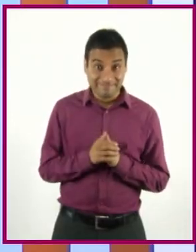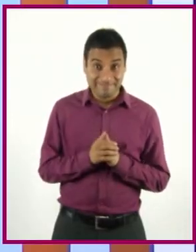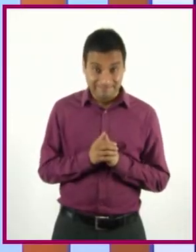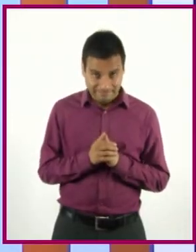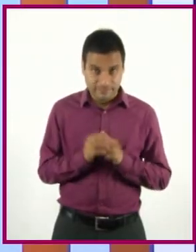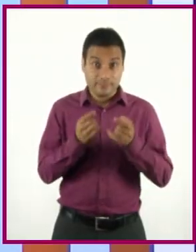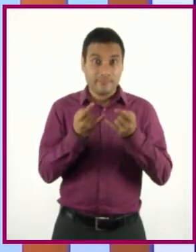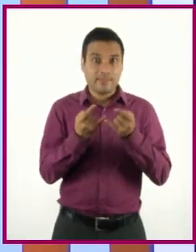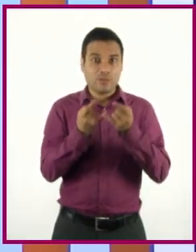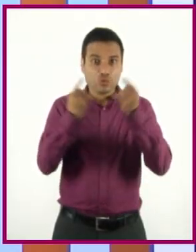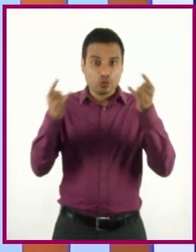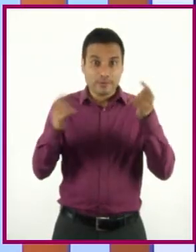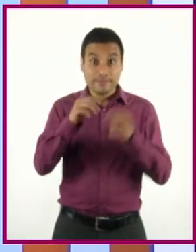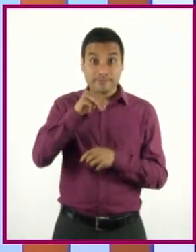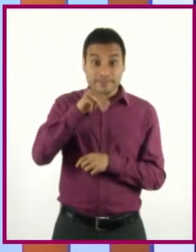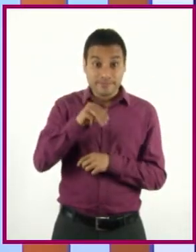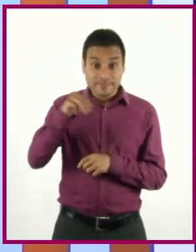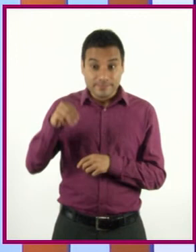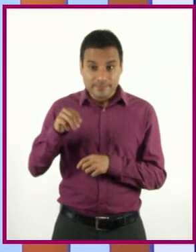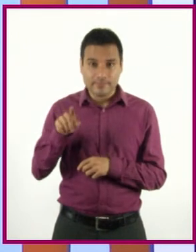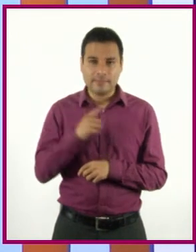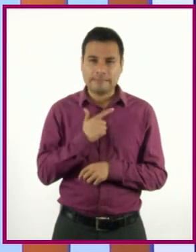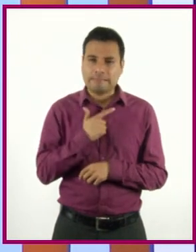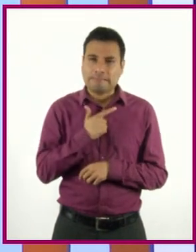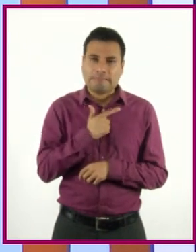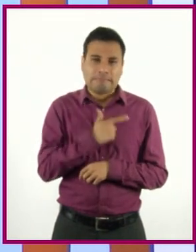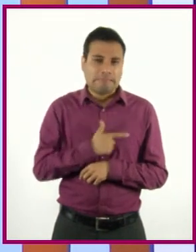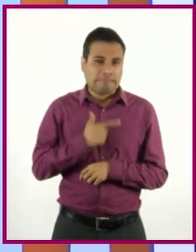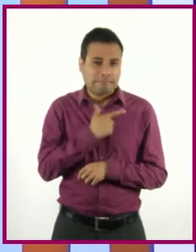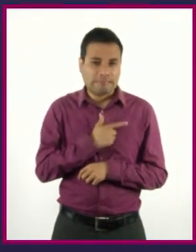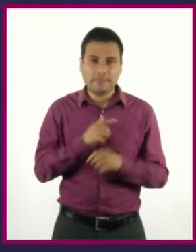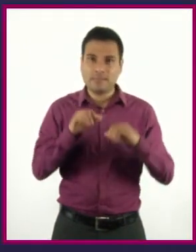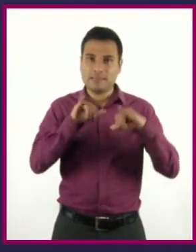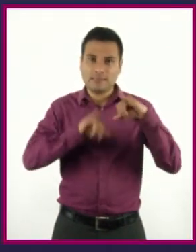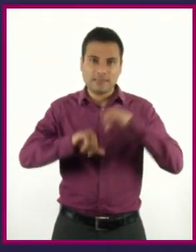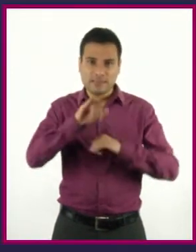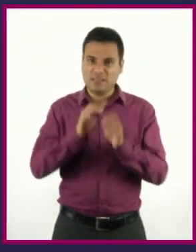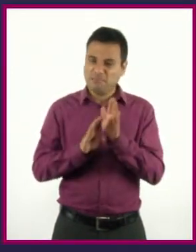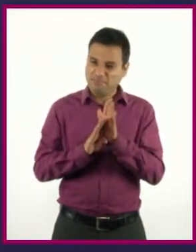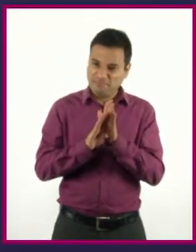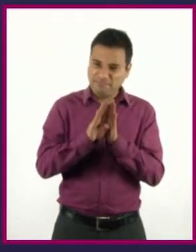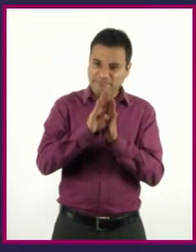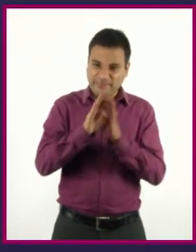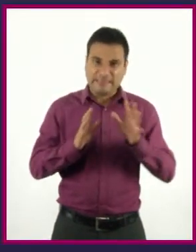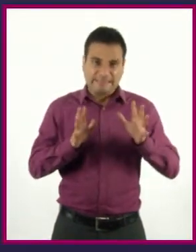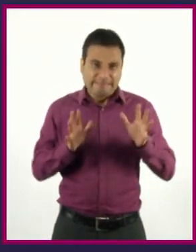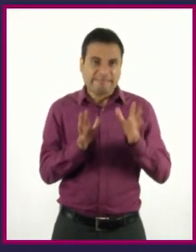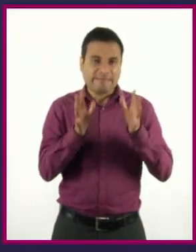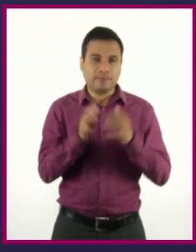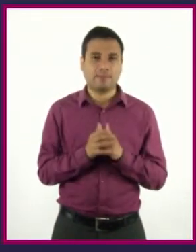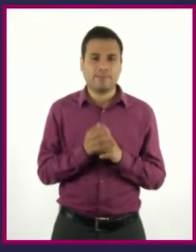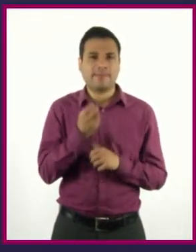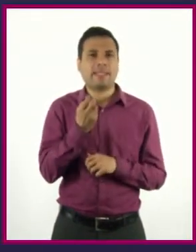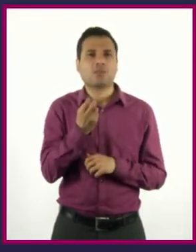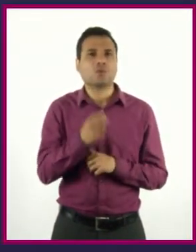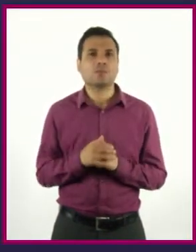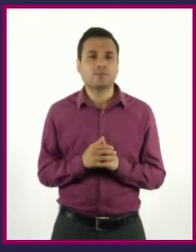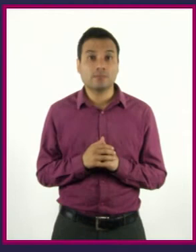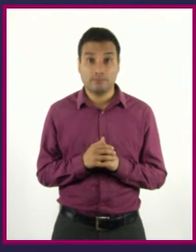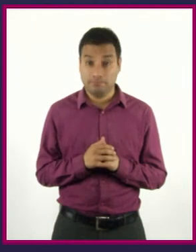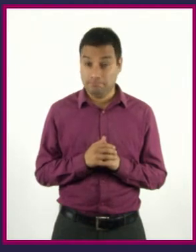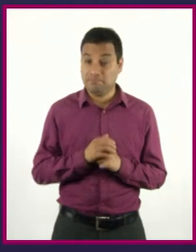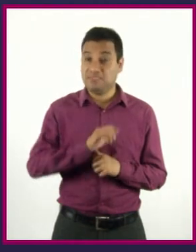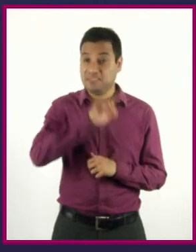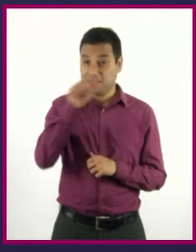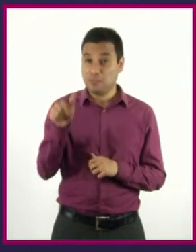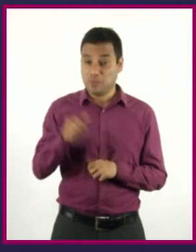Dr. Mushinski tenía un gran compromiso por el desarrollo de la ciencia. Sí, todo esto fue recompensado con una